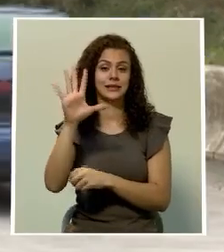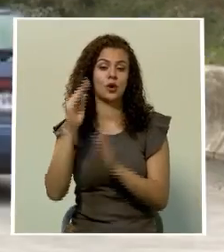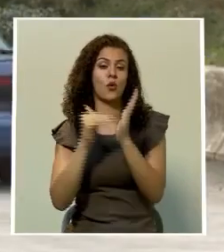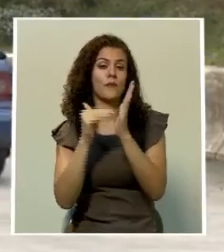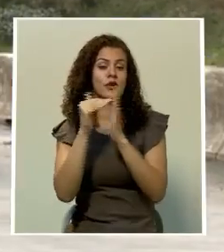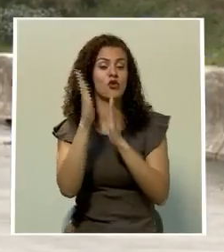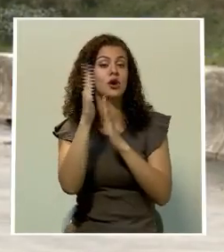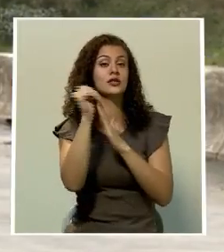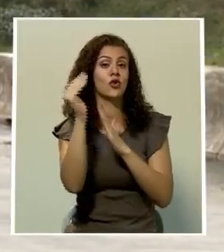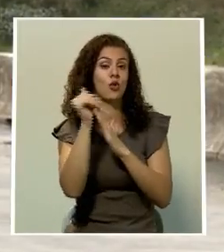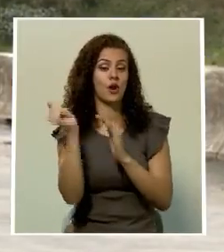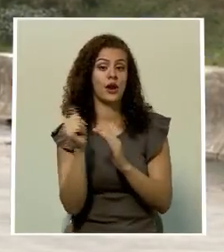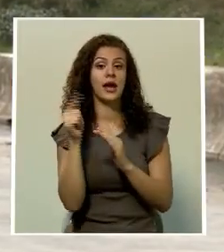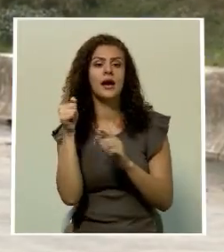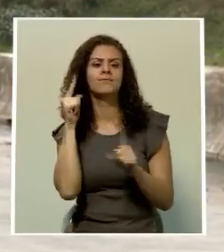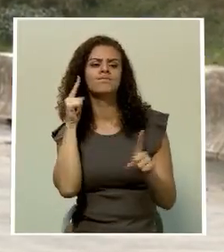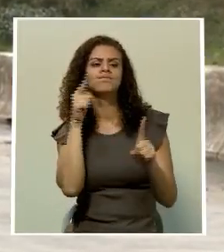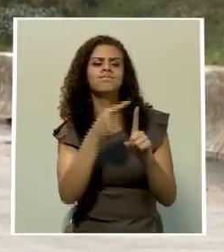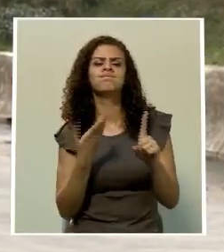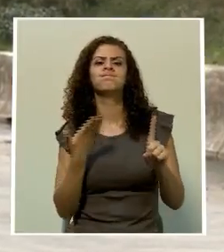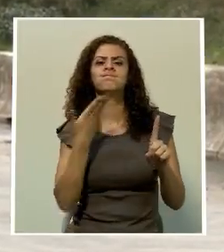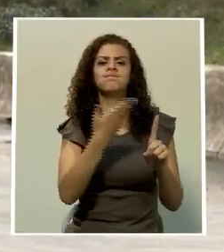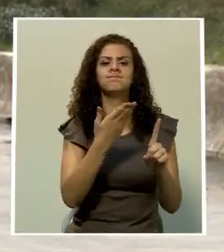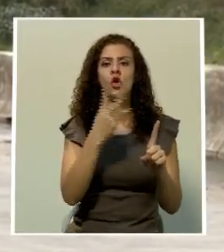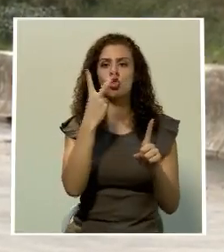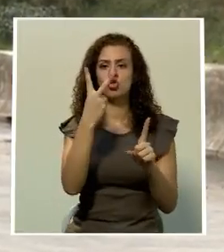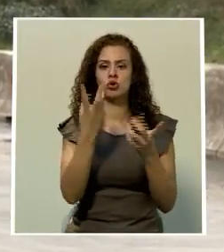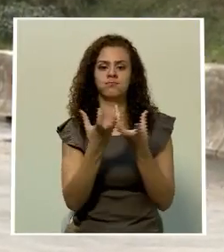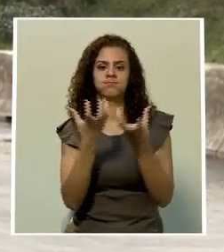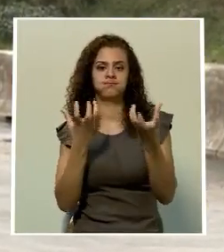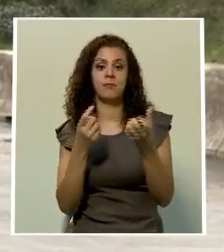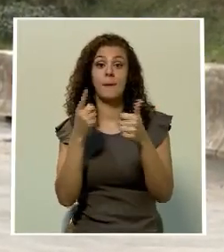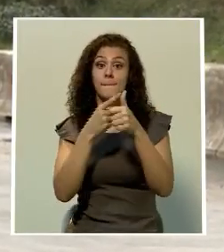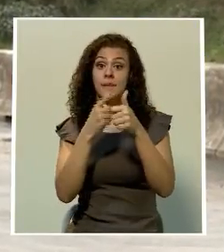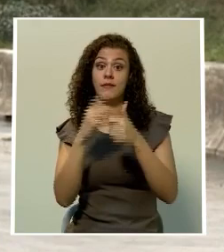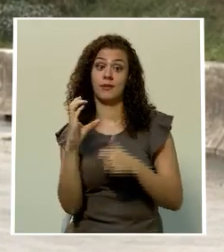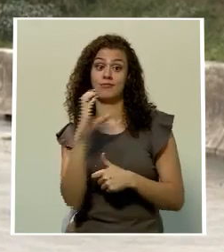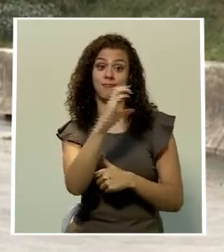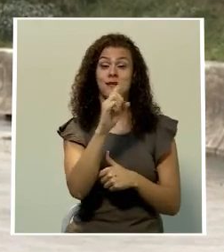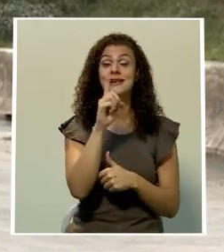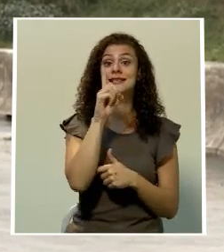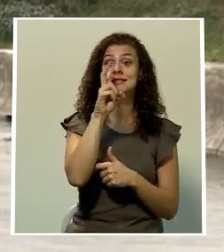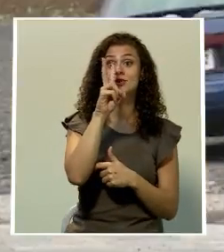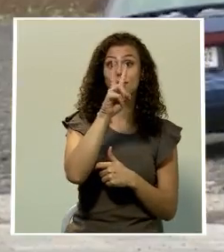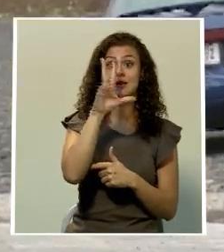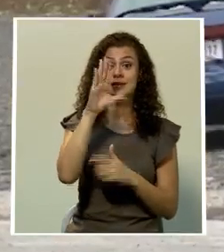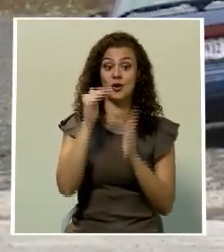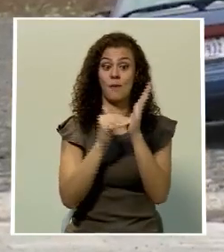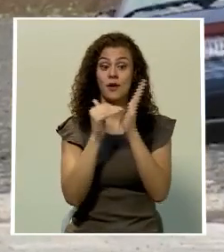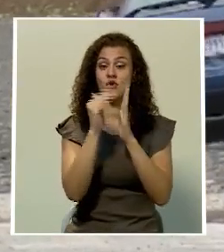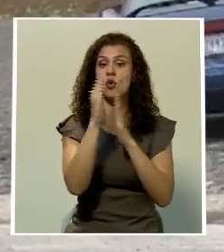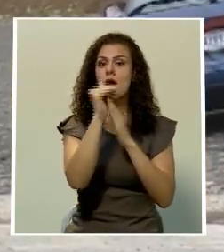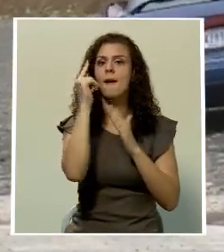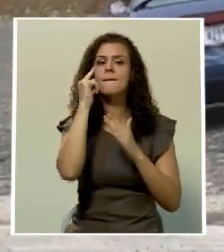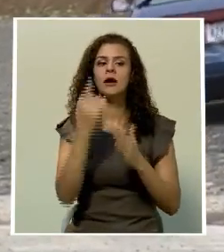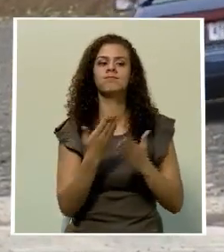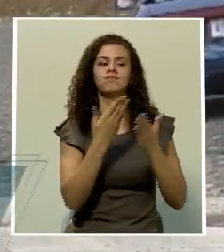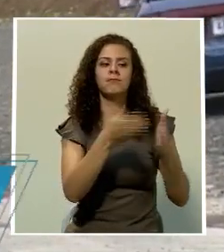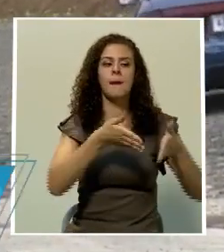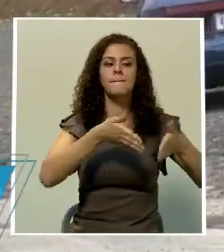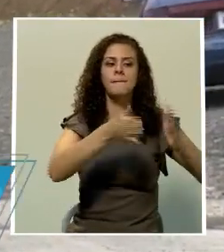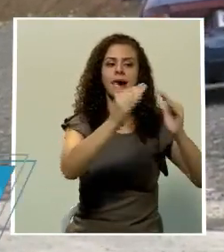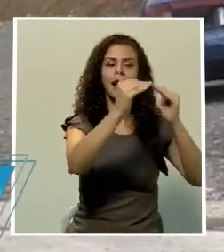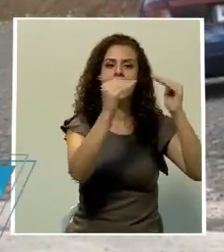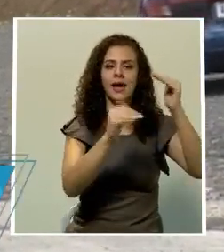$365 millones que se desembolsarán en dos tractos. El primero será de $125 millones para invertir en el paso